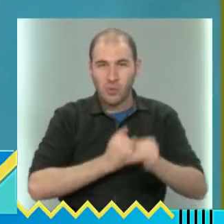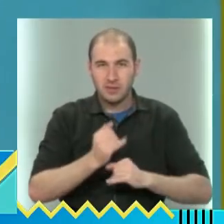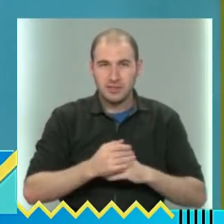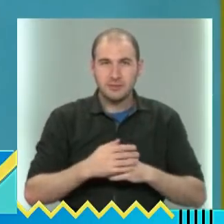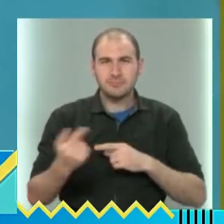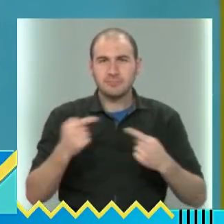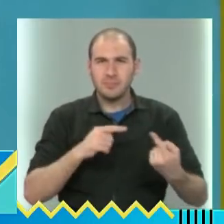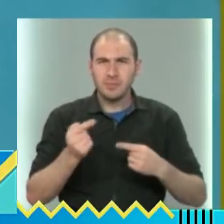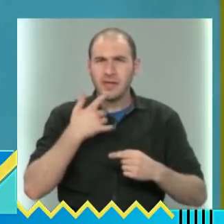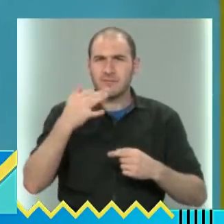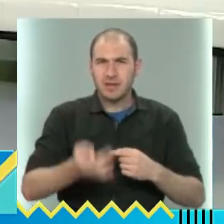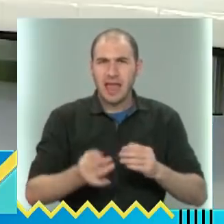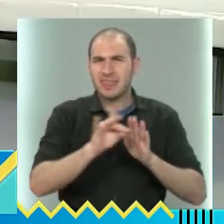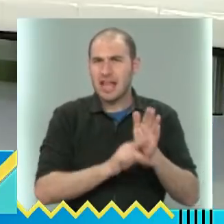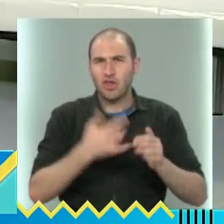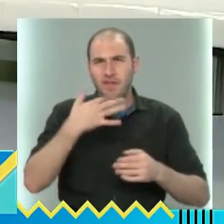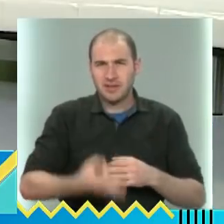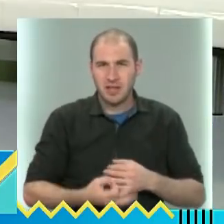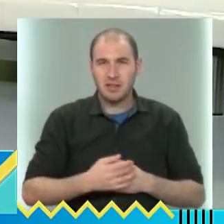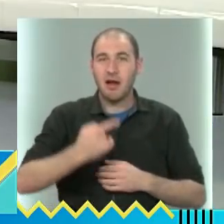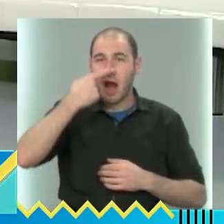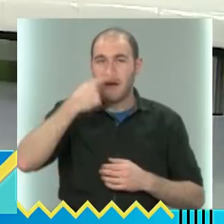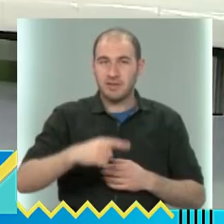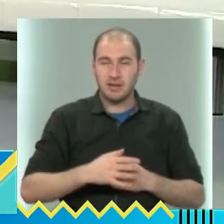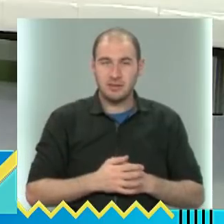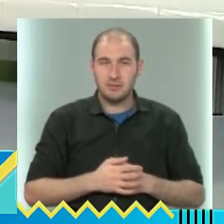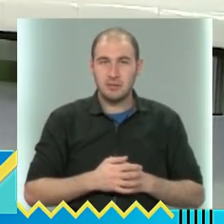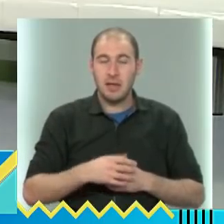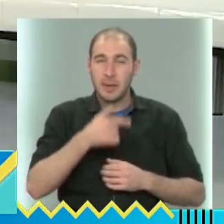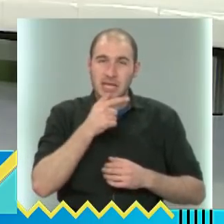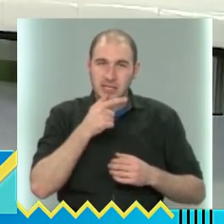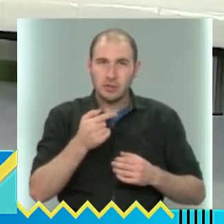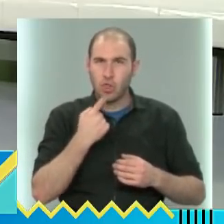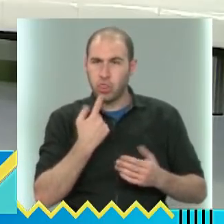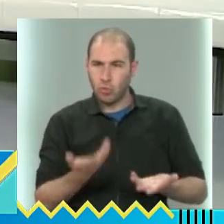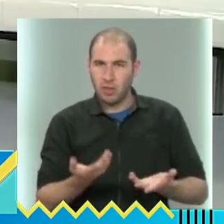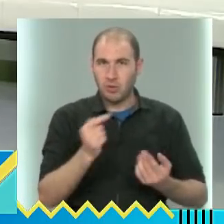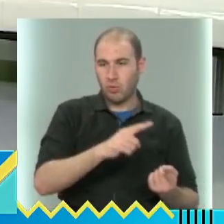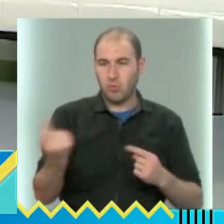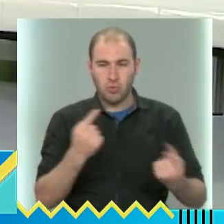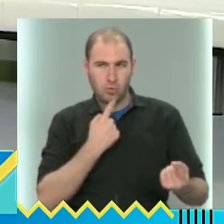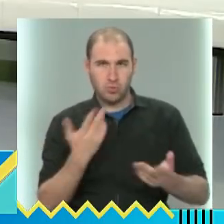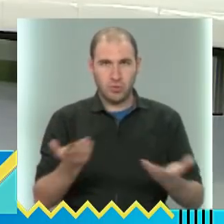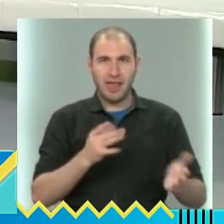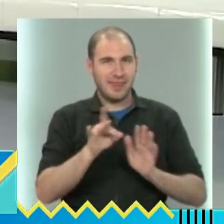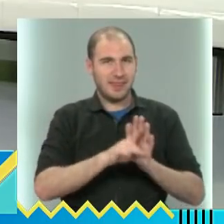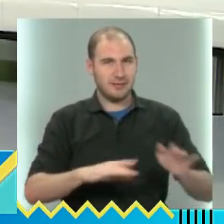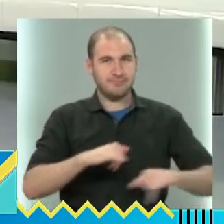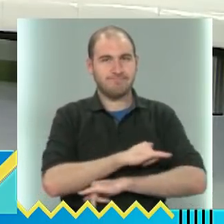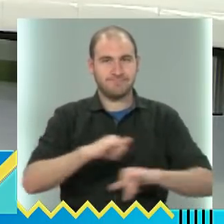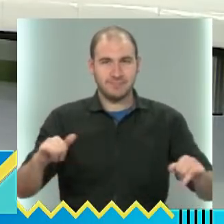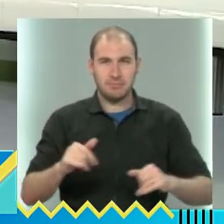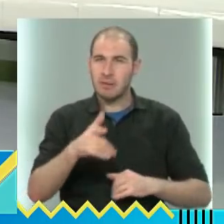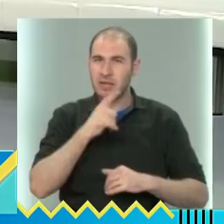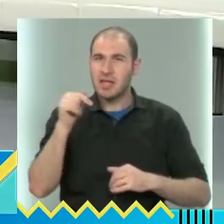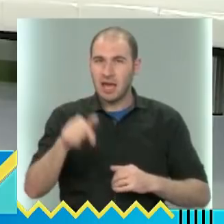pone en cuestión es la veracidad de esos datos, ¿no? Se termina tomando como incierto, tanto de un lado como del otro, los datos que se dan a conocer, y me